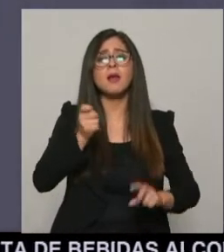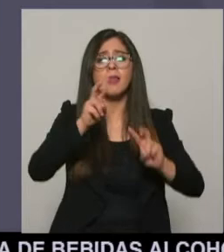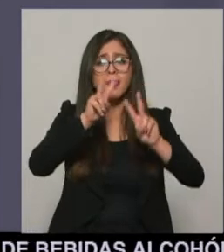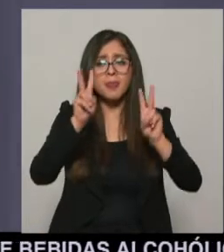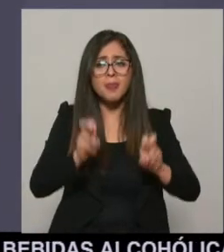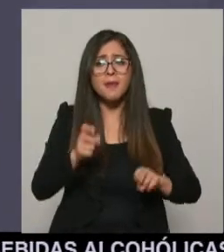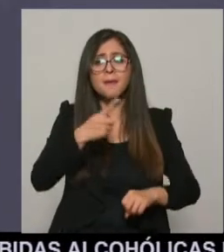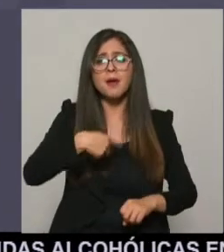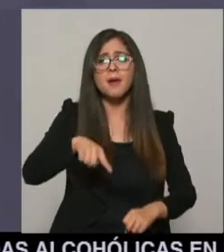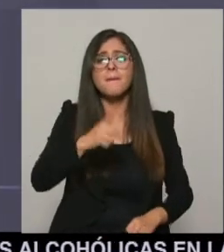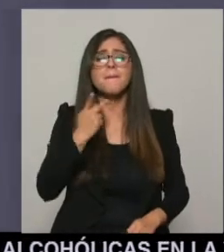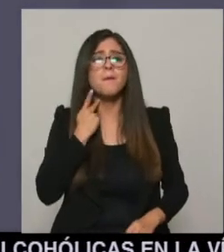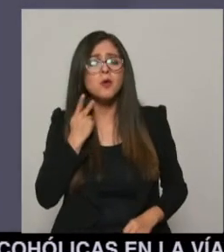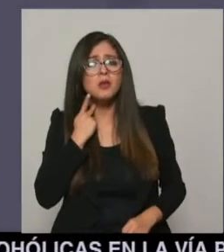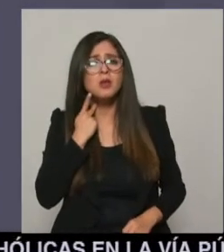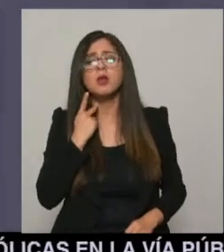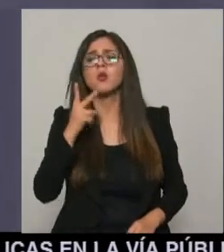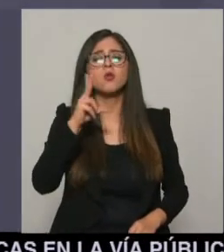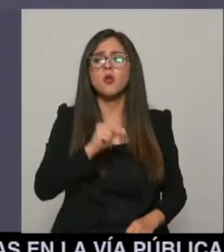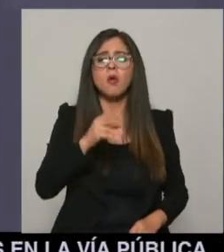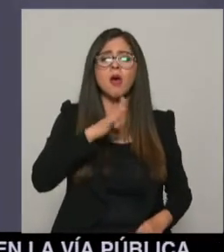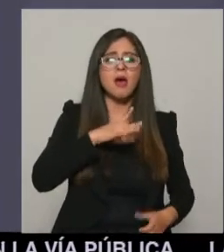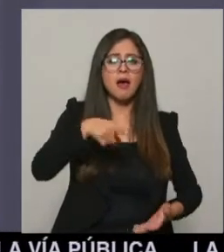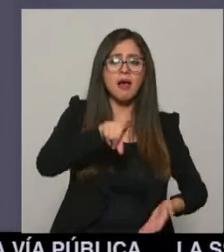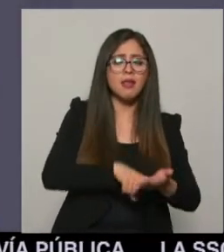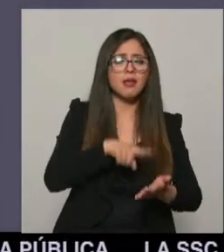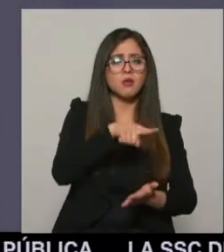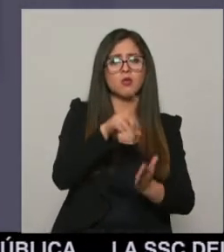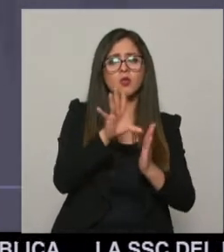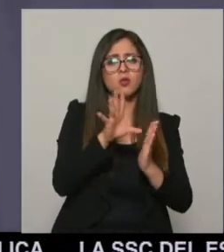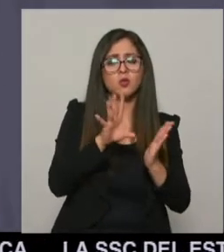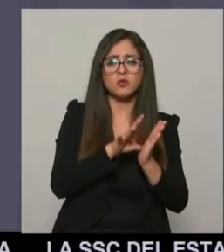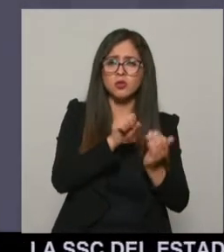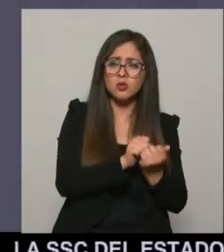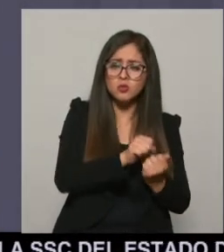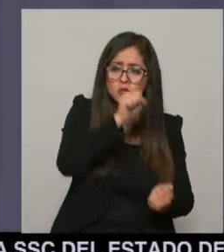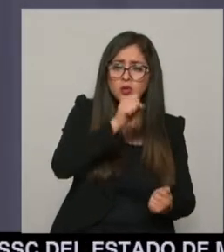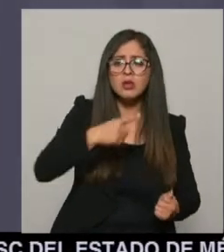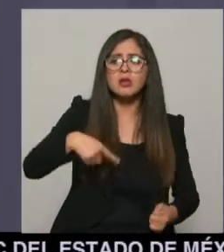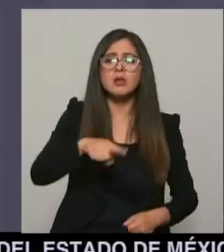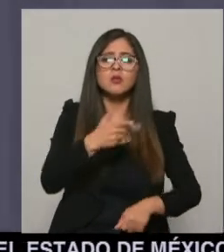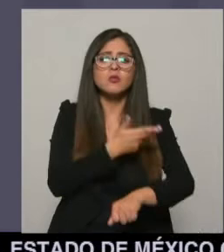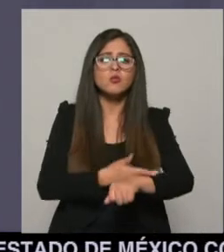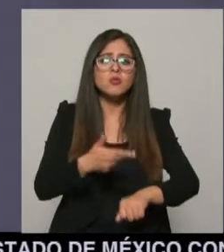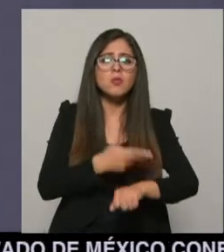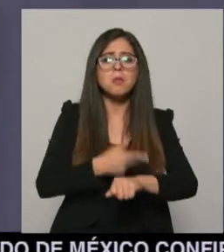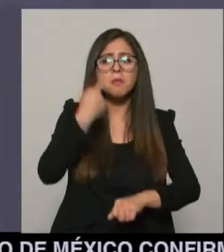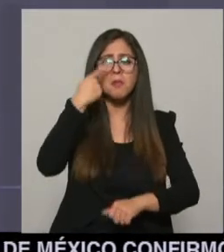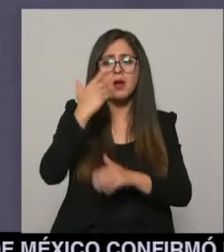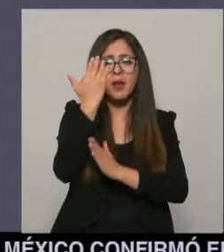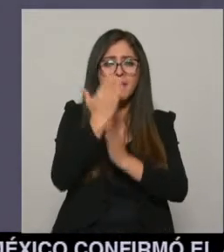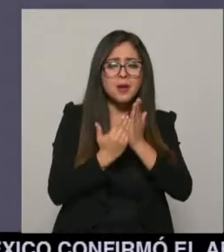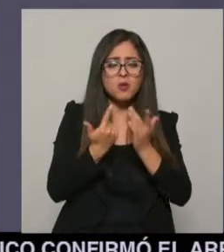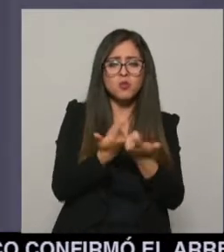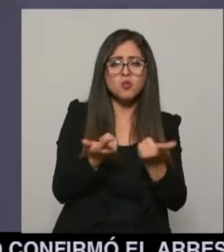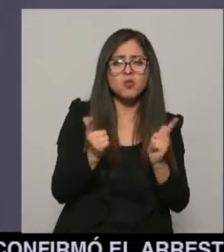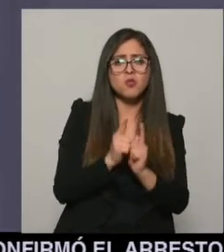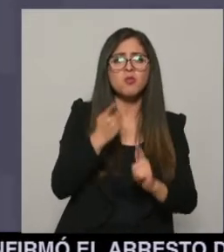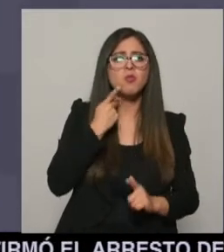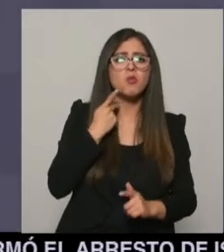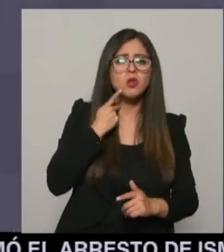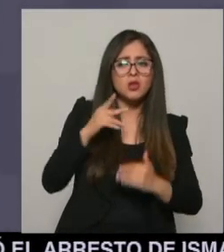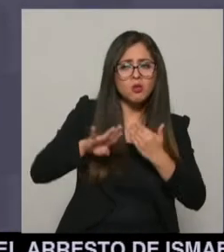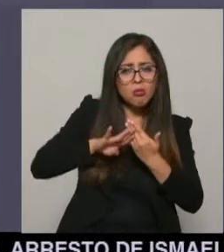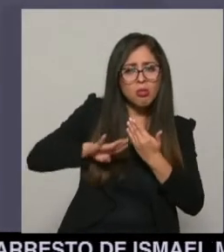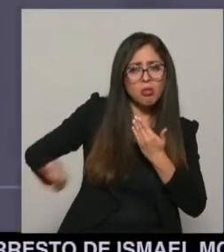tema... Es un asunto que mandata la Constitución. Han intentado maniobrar para restarle posibilidades a la oposición. Sin